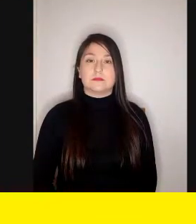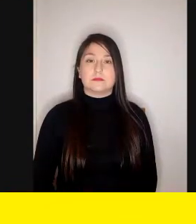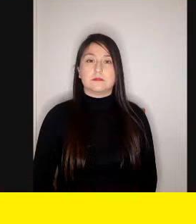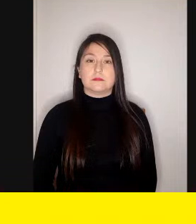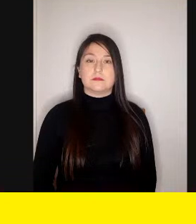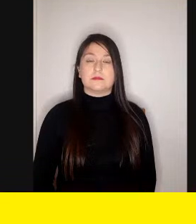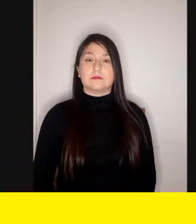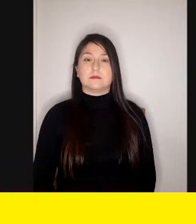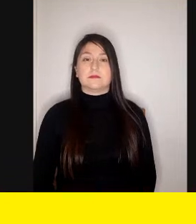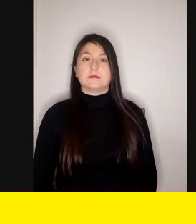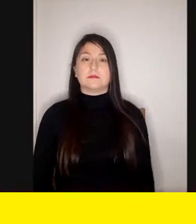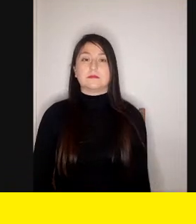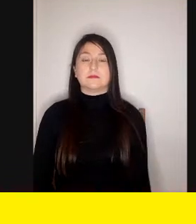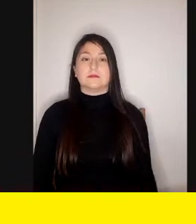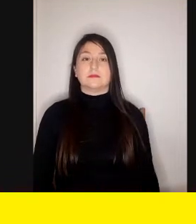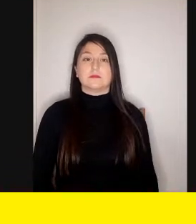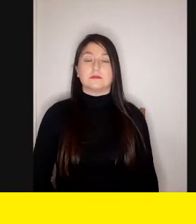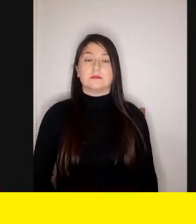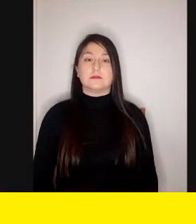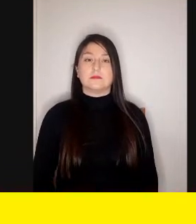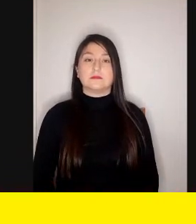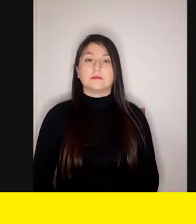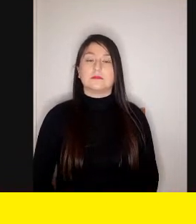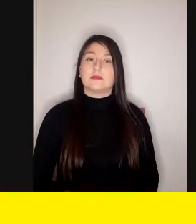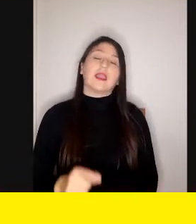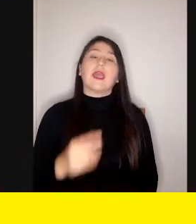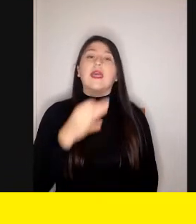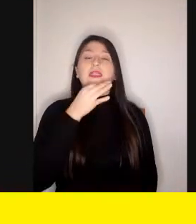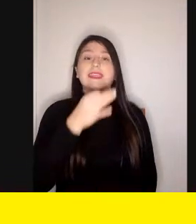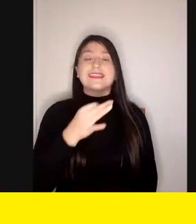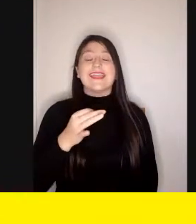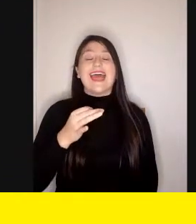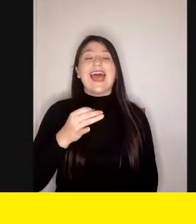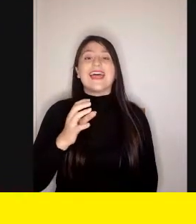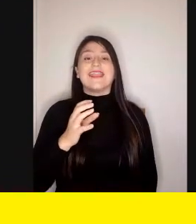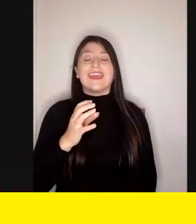Terapias Ampara Arica dice saludos a los panelistas desde Arica.